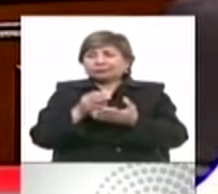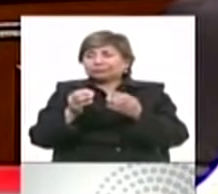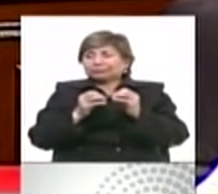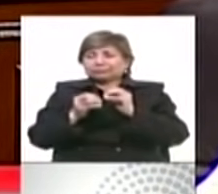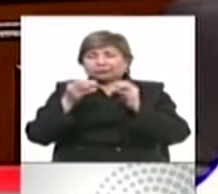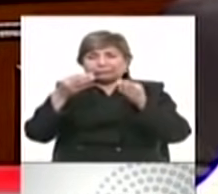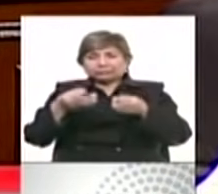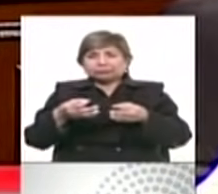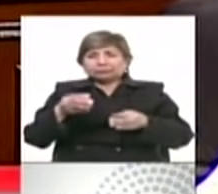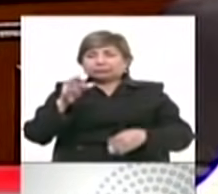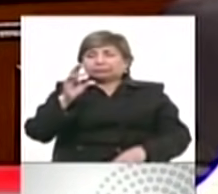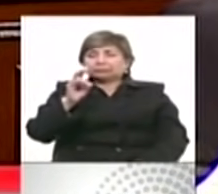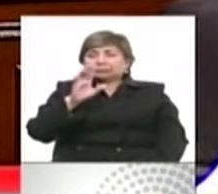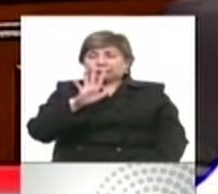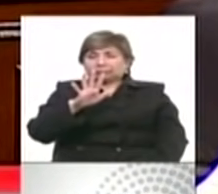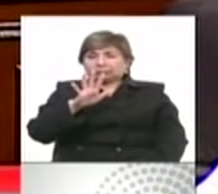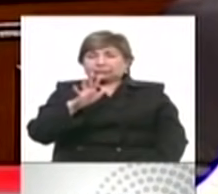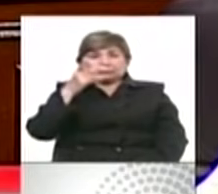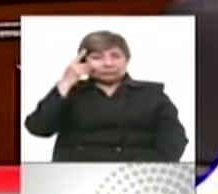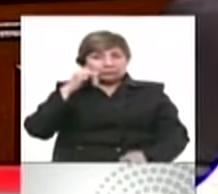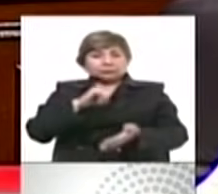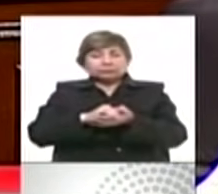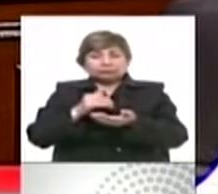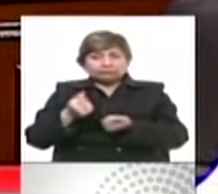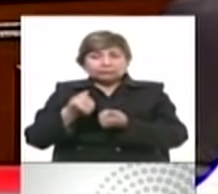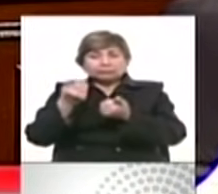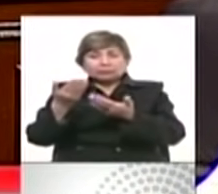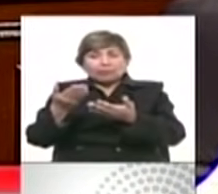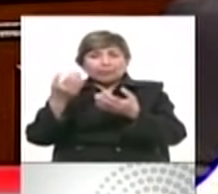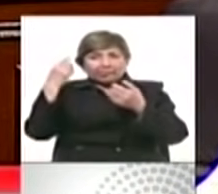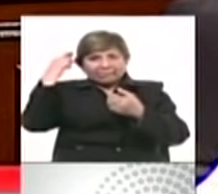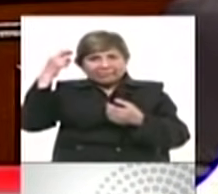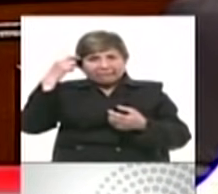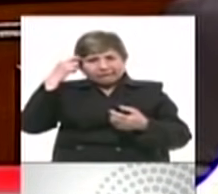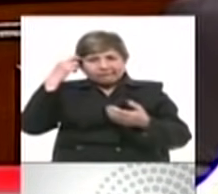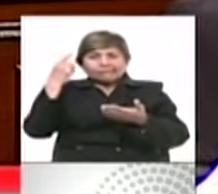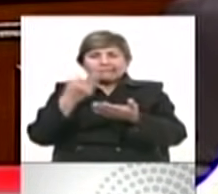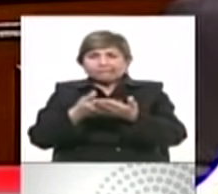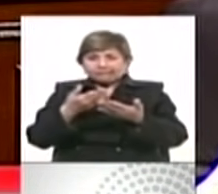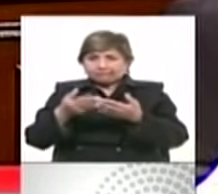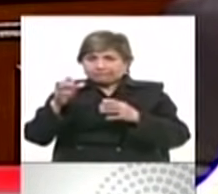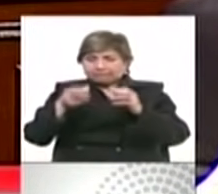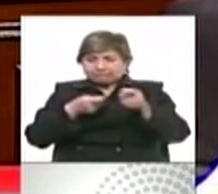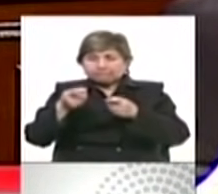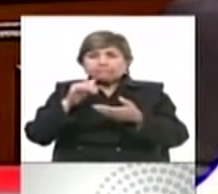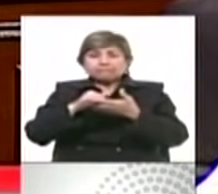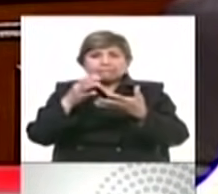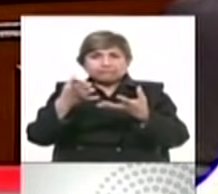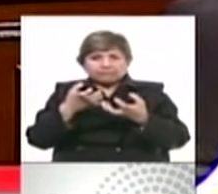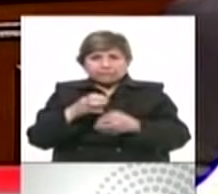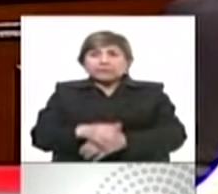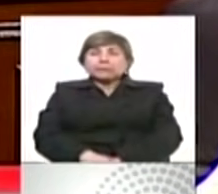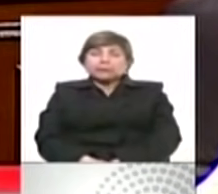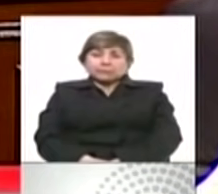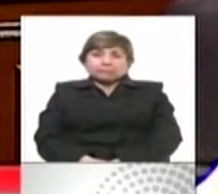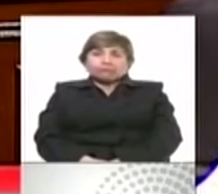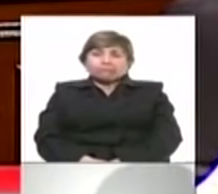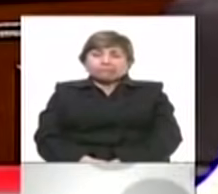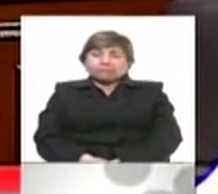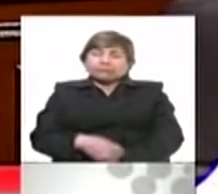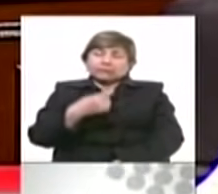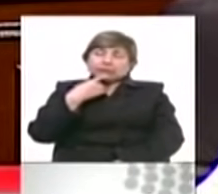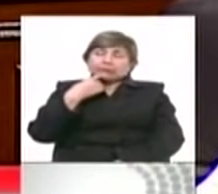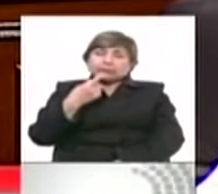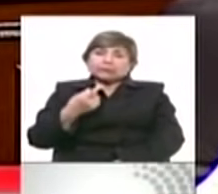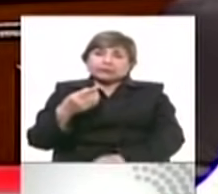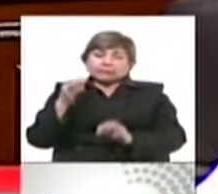reducir la brecha del agua y alcantarillado, creemos que eso es, por ejemplo, atender a la mayoría. ¿Y de qué